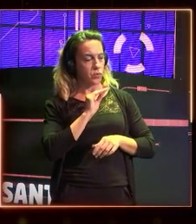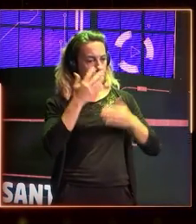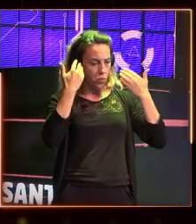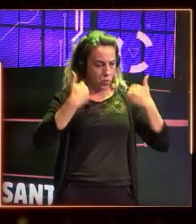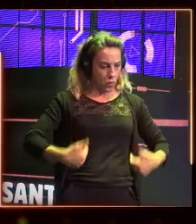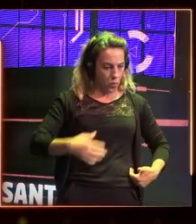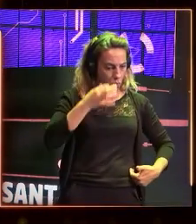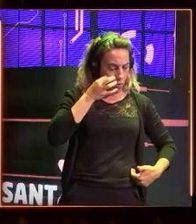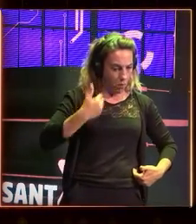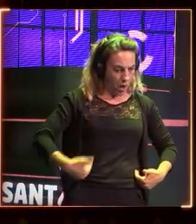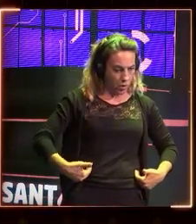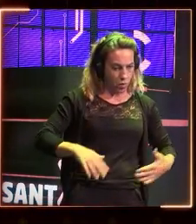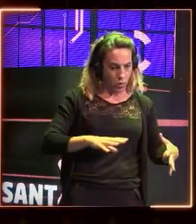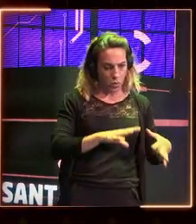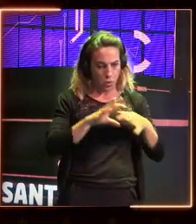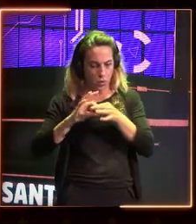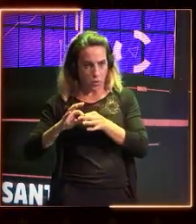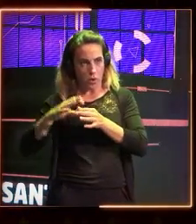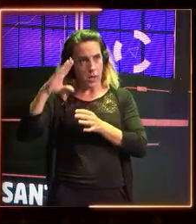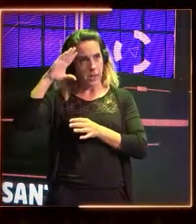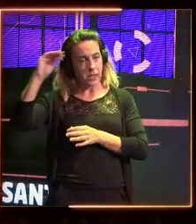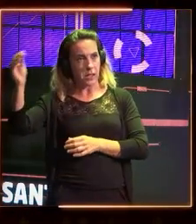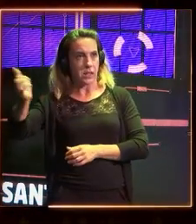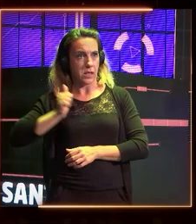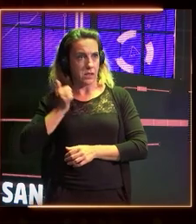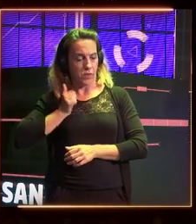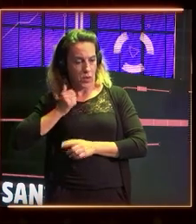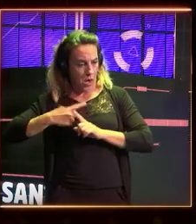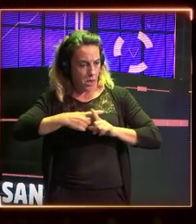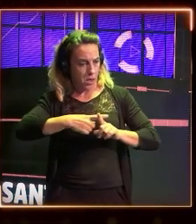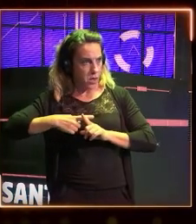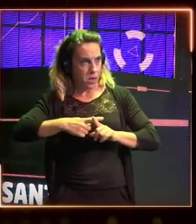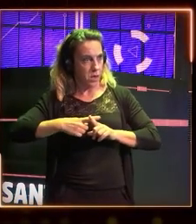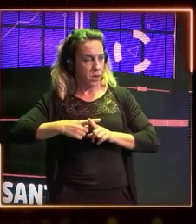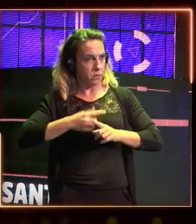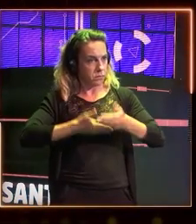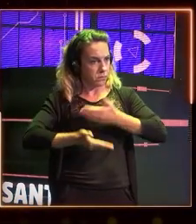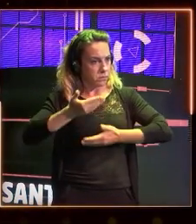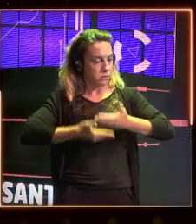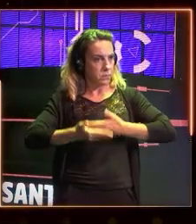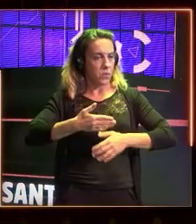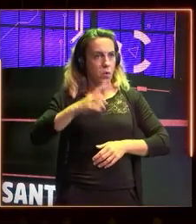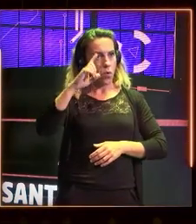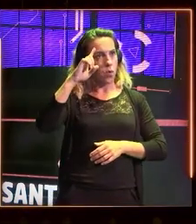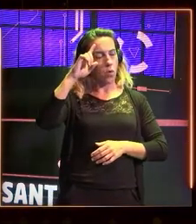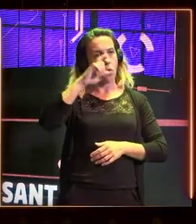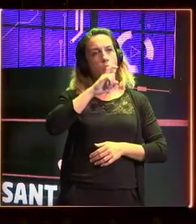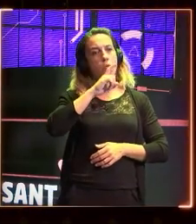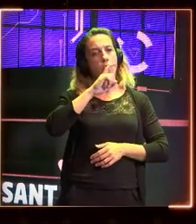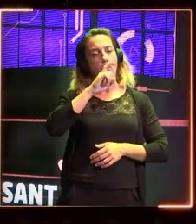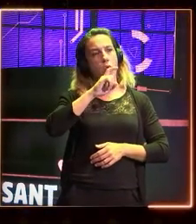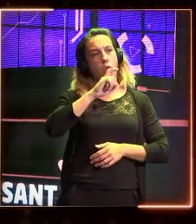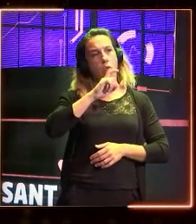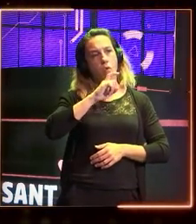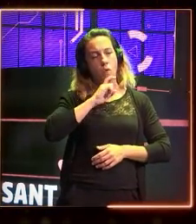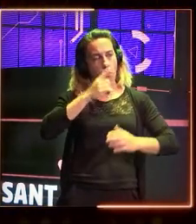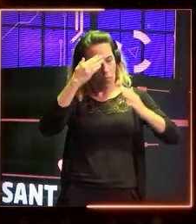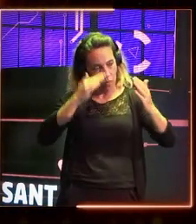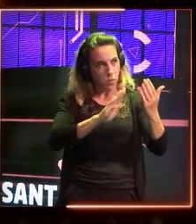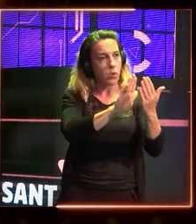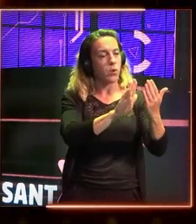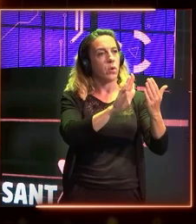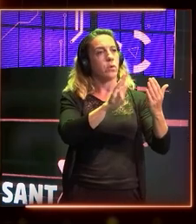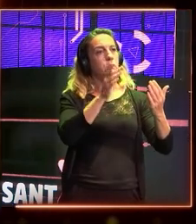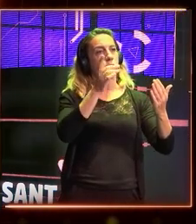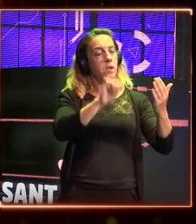humano sus simbiosis con la Inteligencia artificial la convivencia Cómo debemos enfrentarnos a ella pero también Cómo debemos sacarle o Cómo